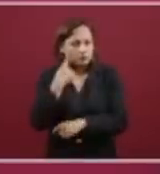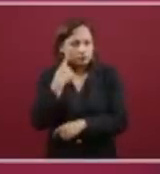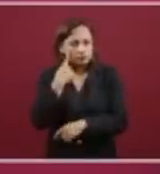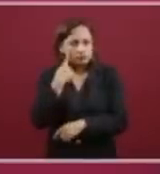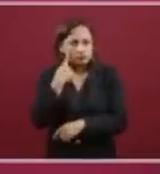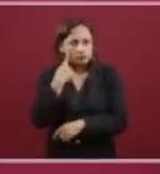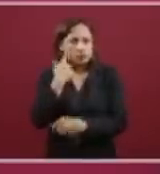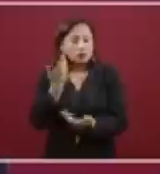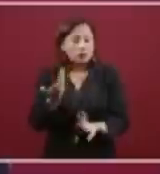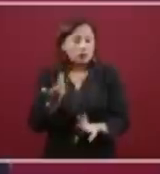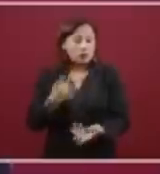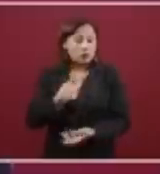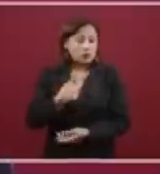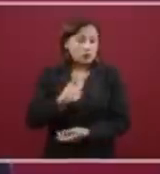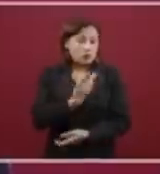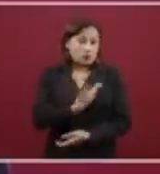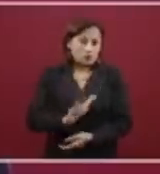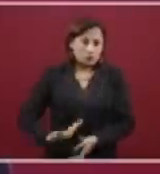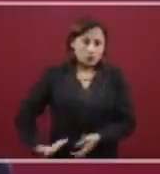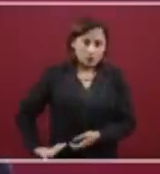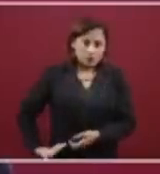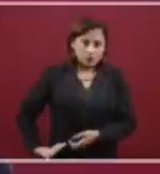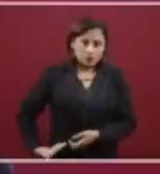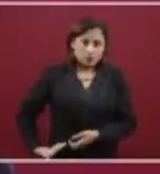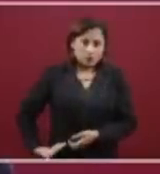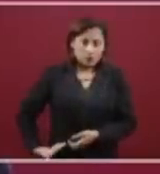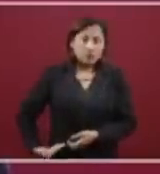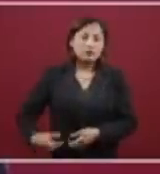cómo sparring